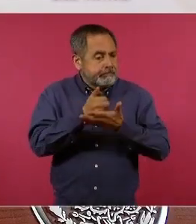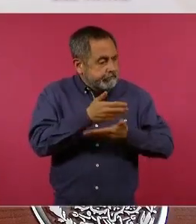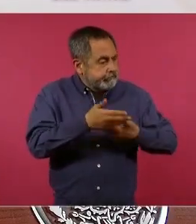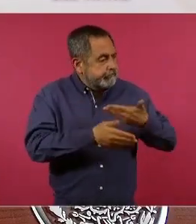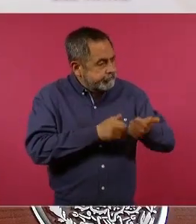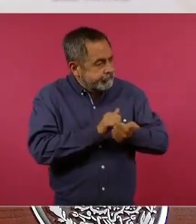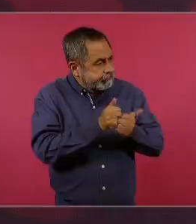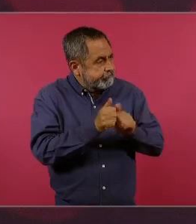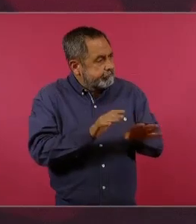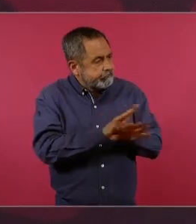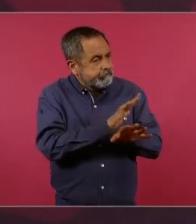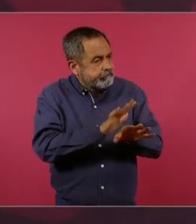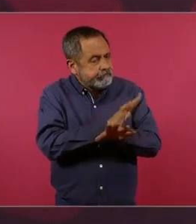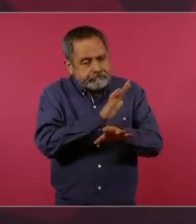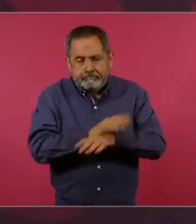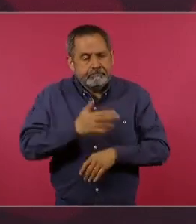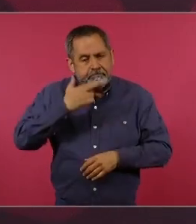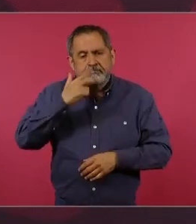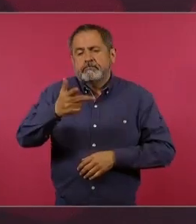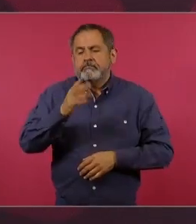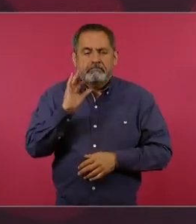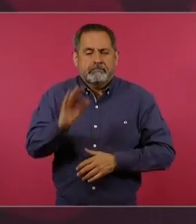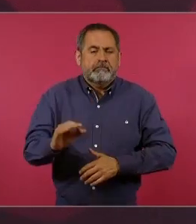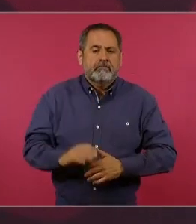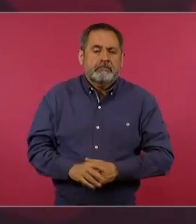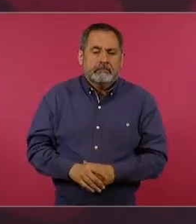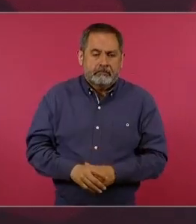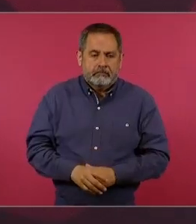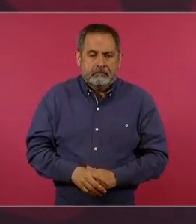porque es